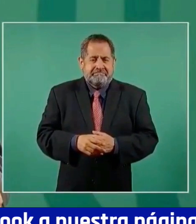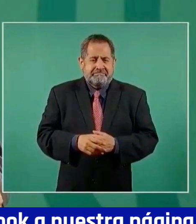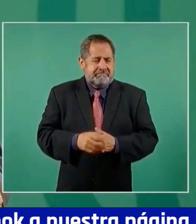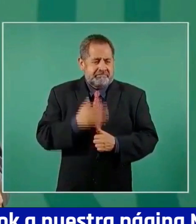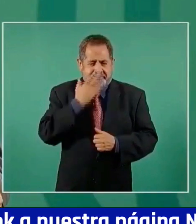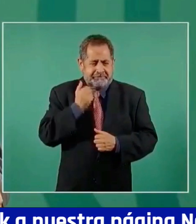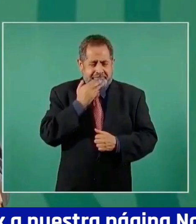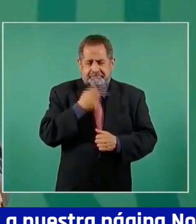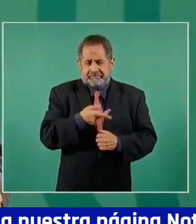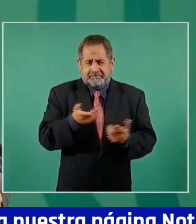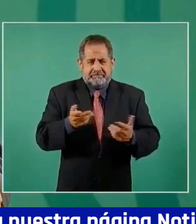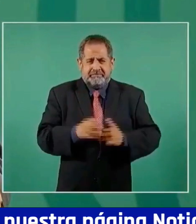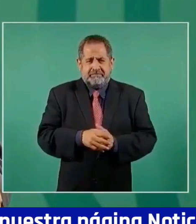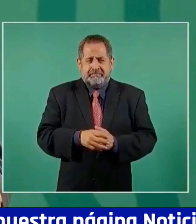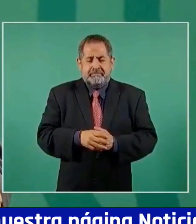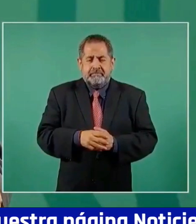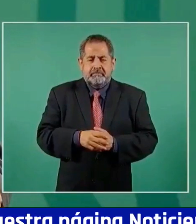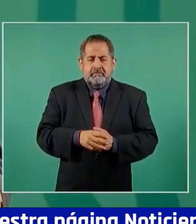no